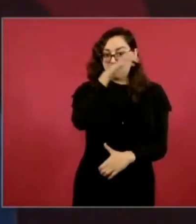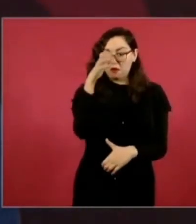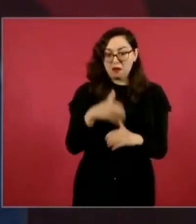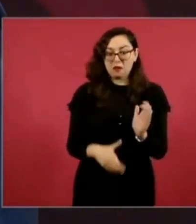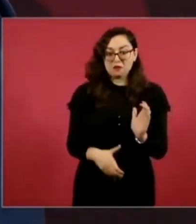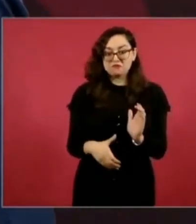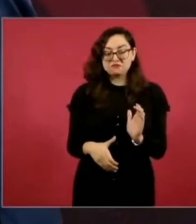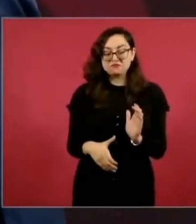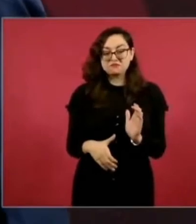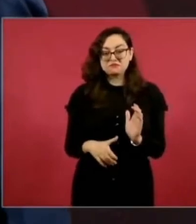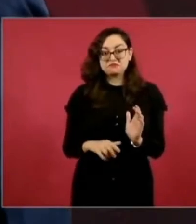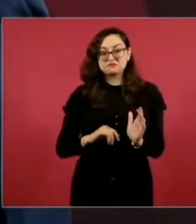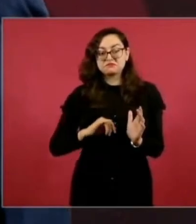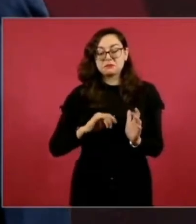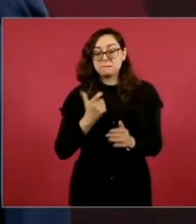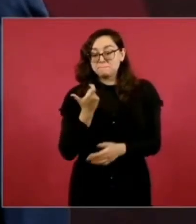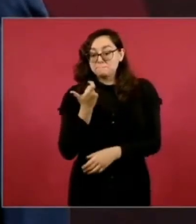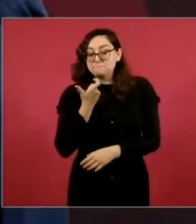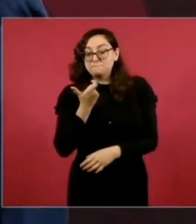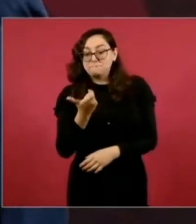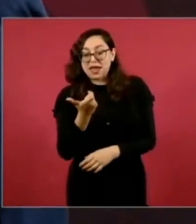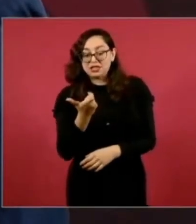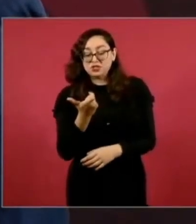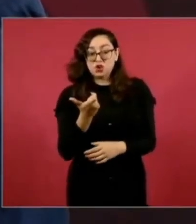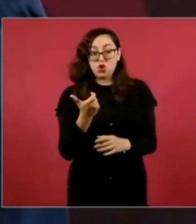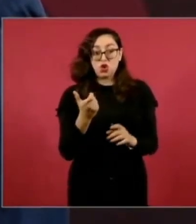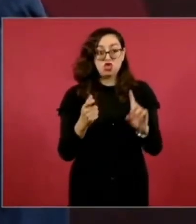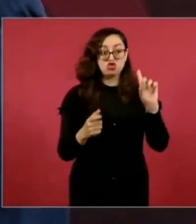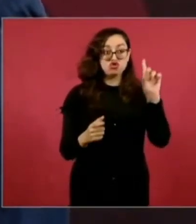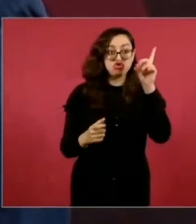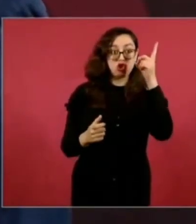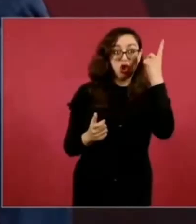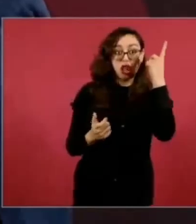sin devaluación del peso.